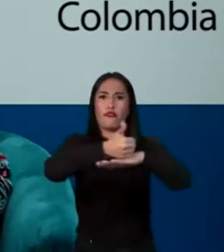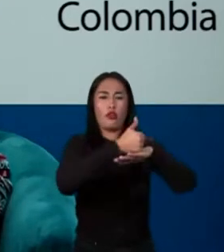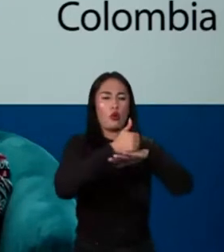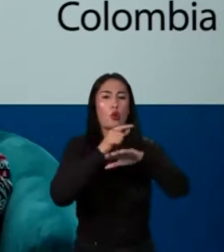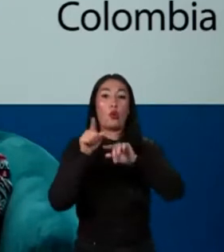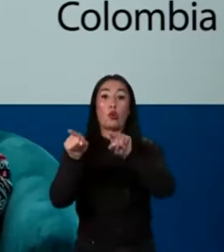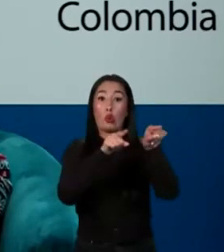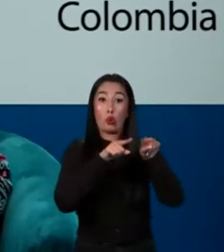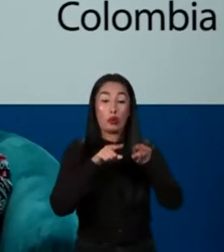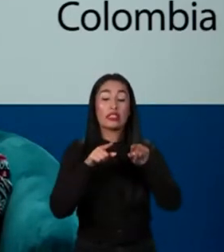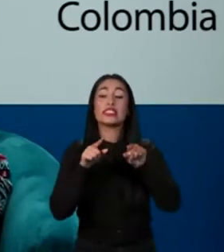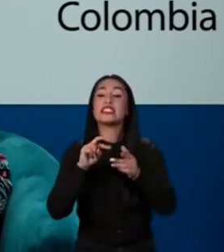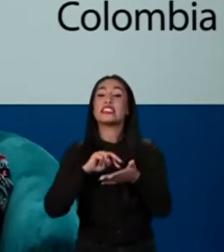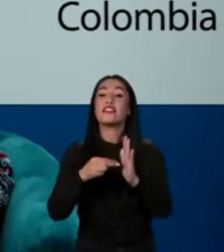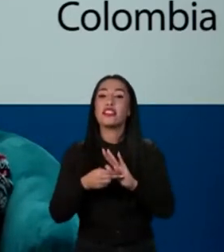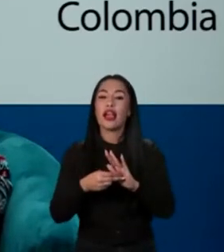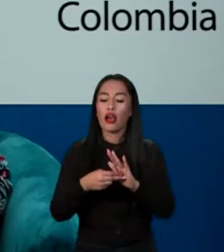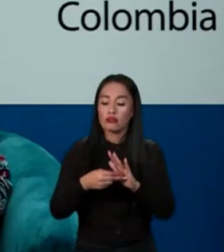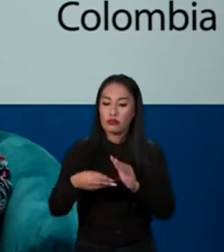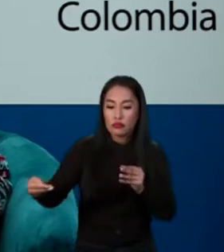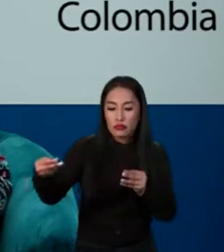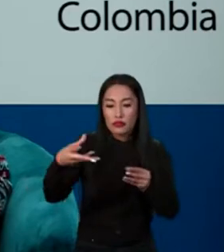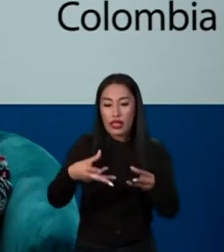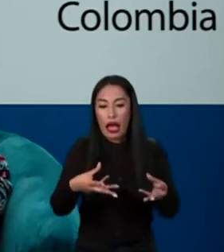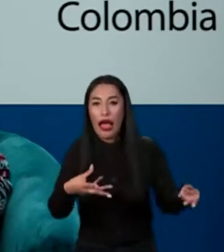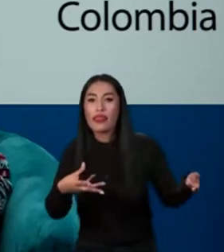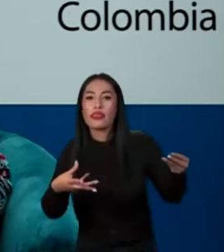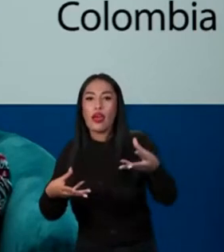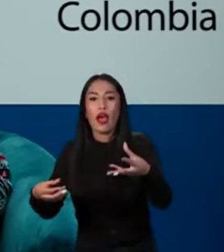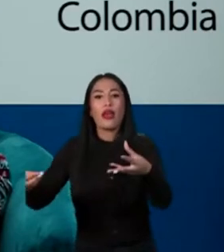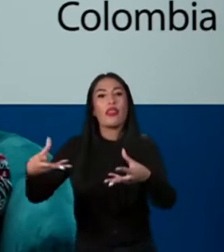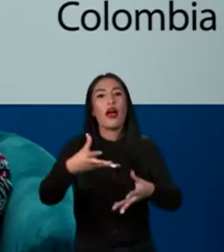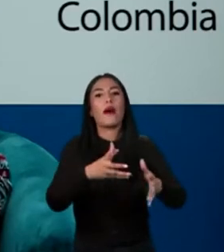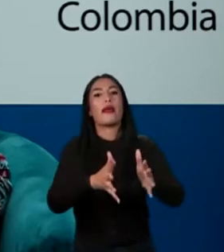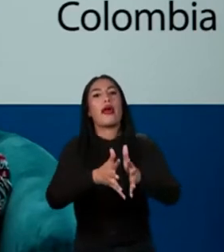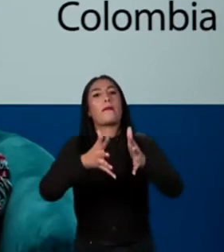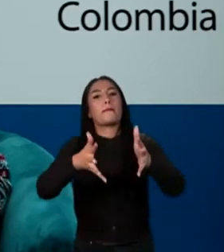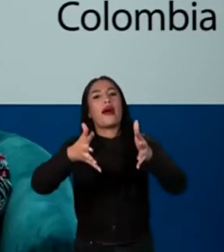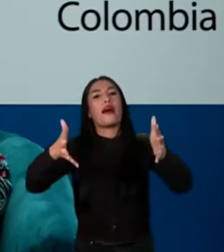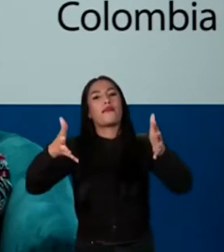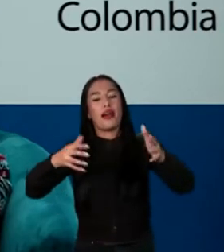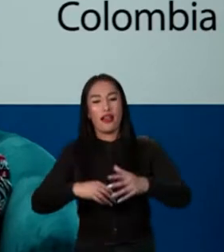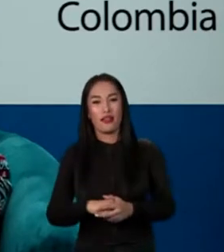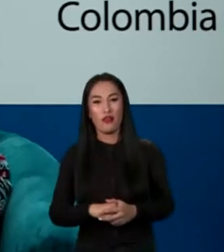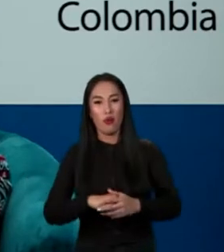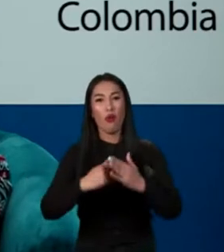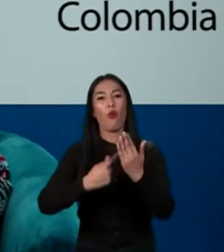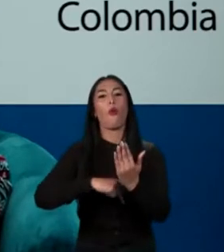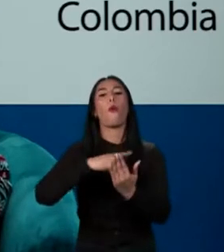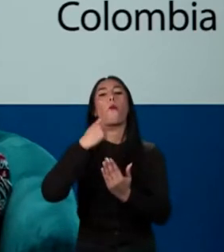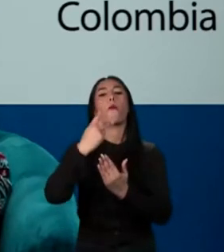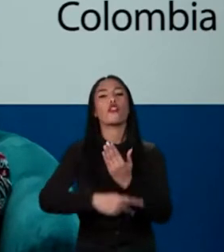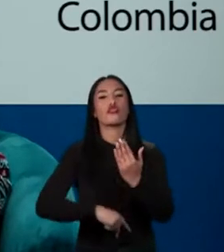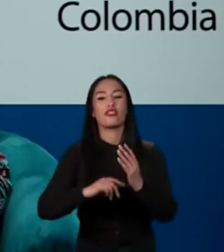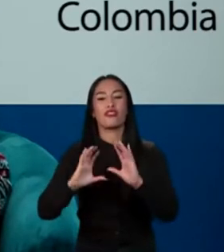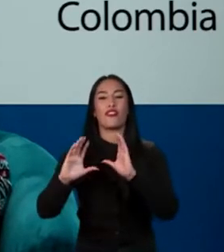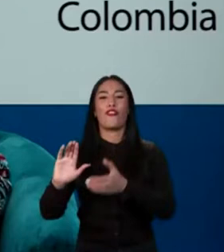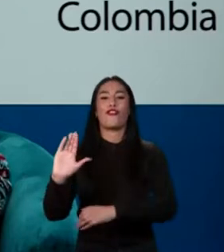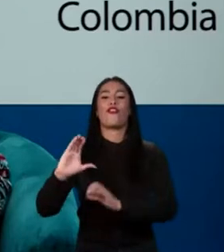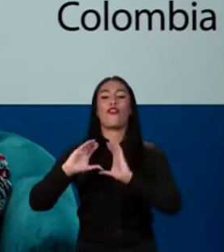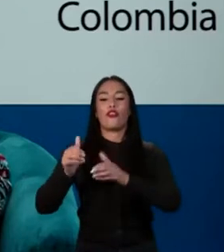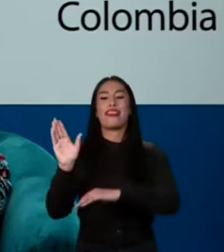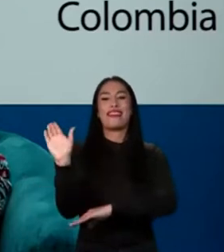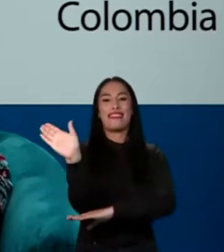lo que ha sido la universidad del estado como un proyecto de nación realmente y que